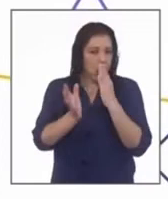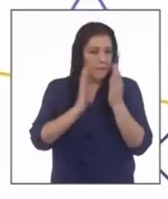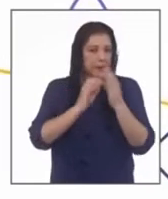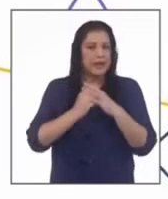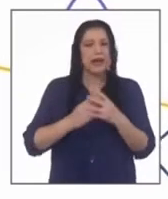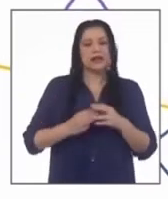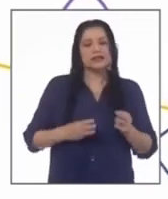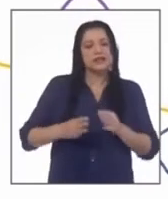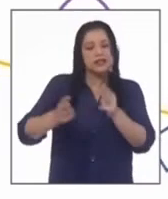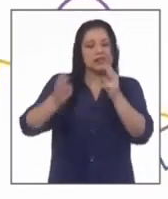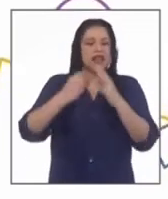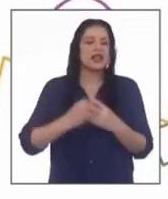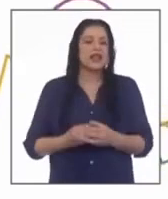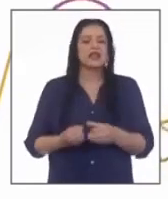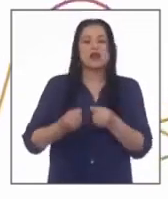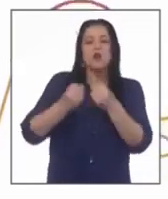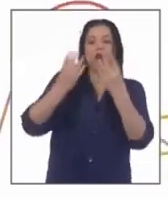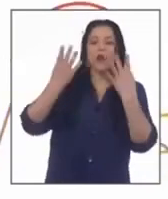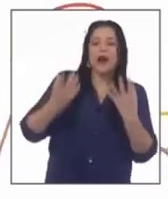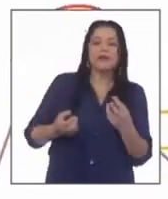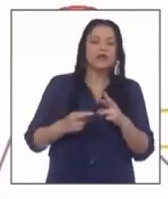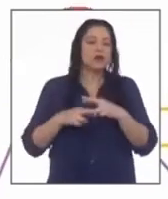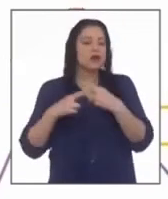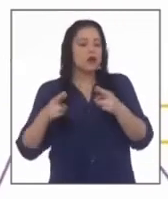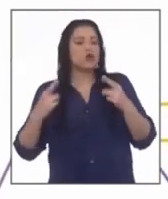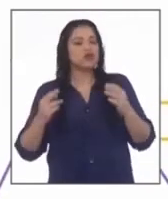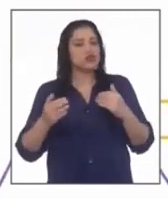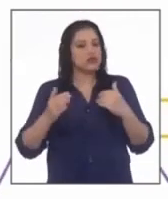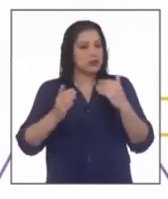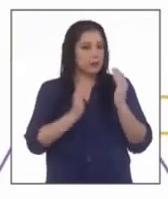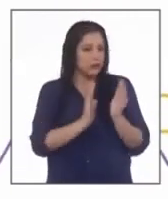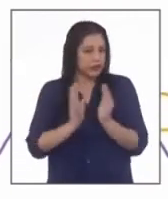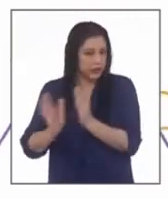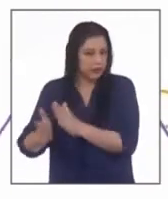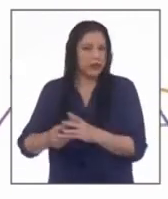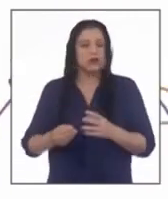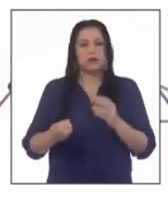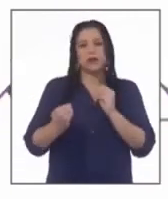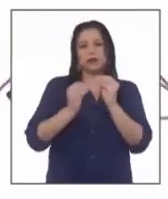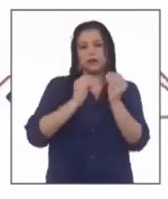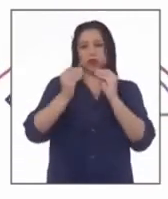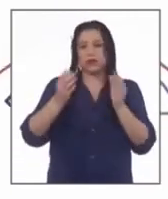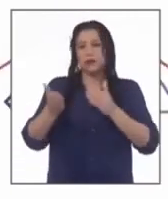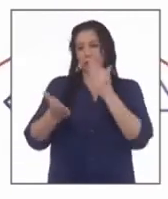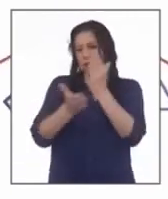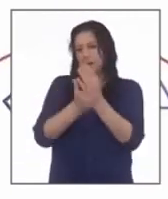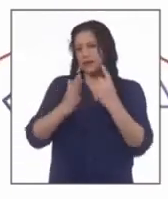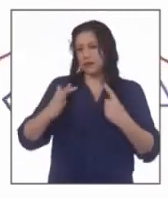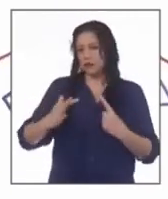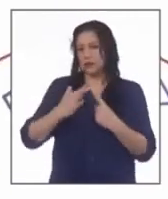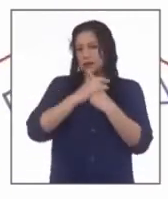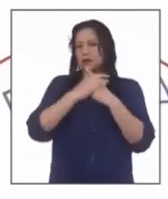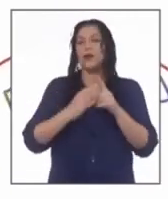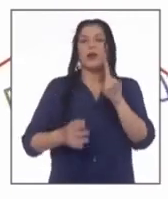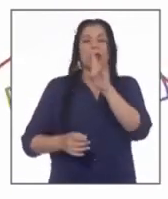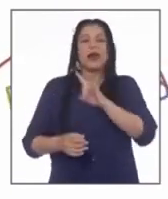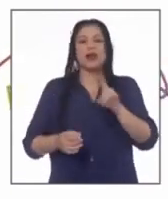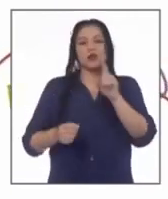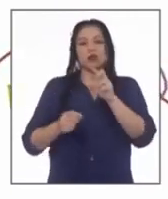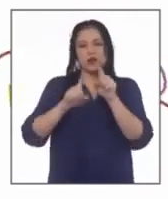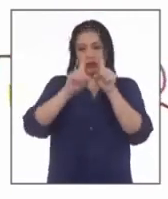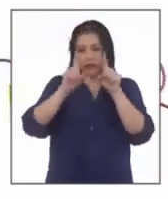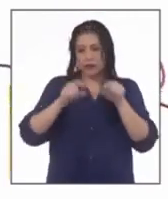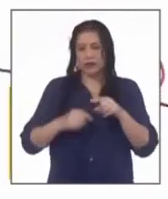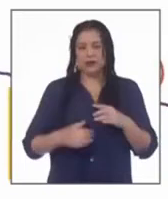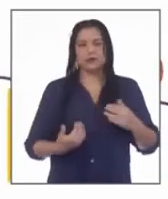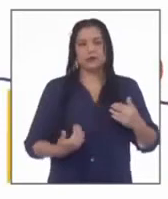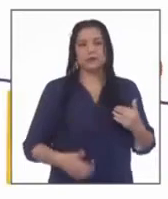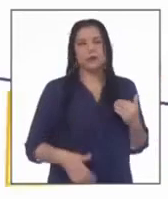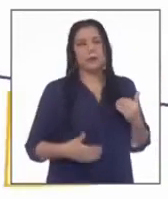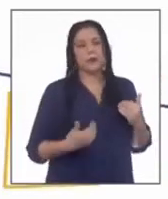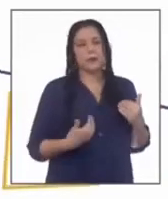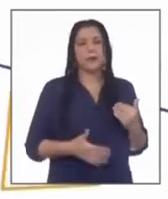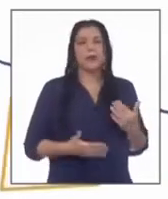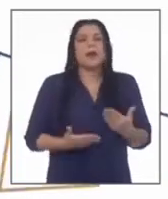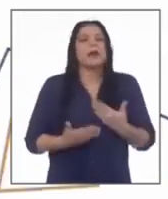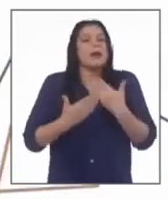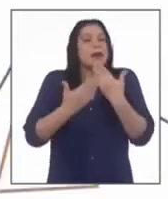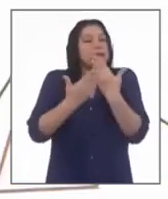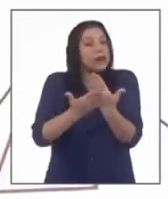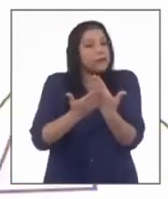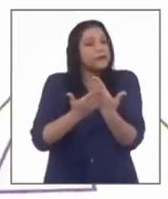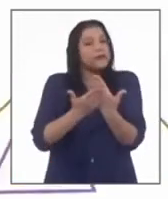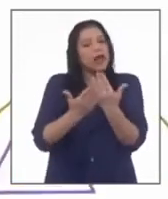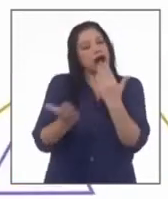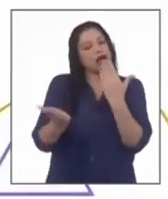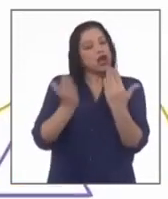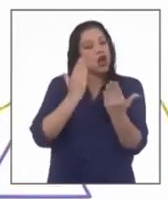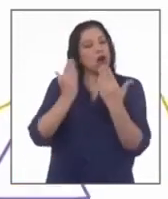de cálculo, estimación, recursos y procedimientos diversos para resolver situaciones relacionadas al uso de los intervalos. Plantea